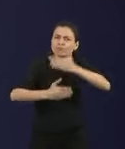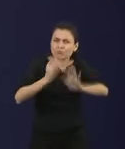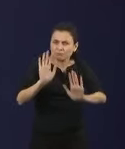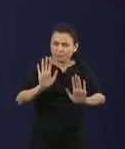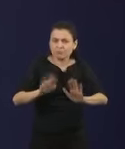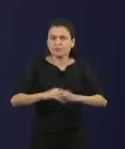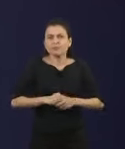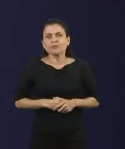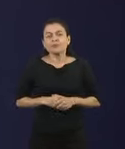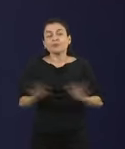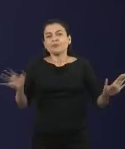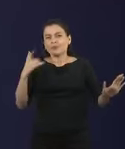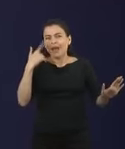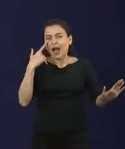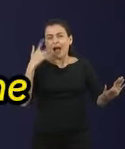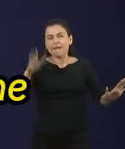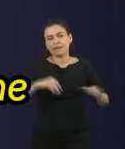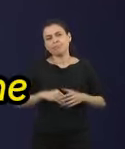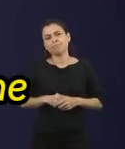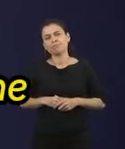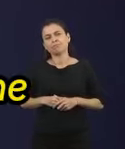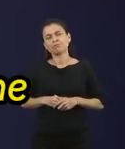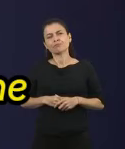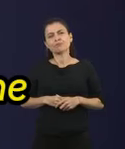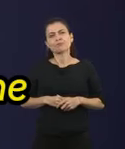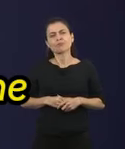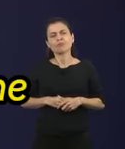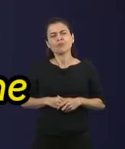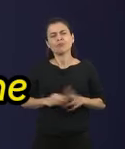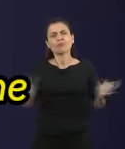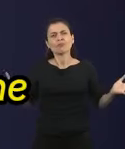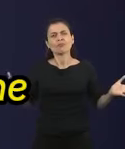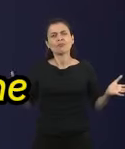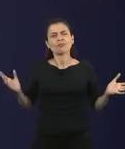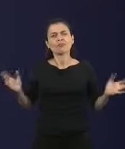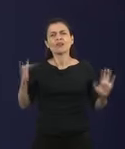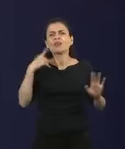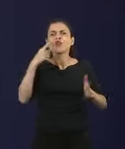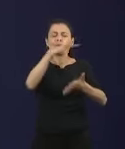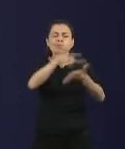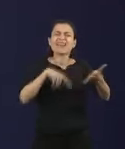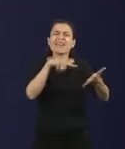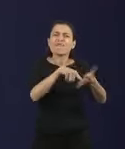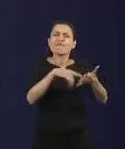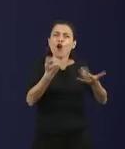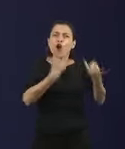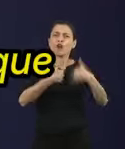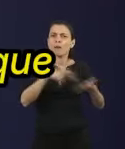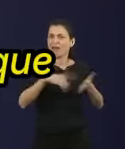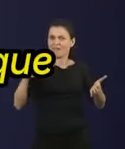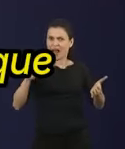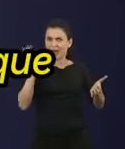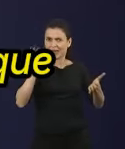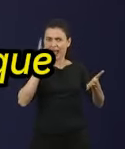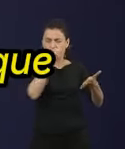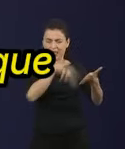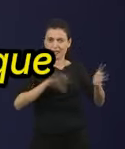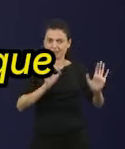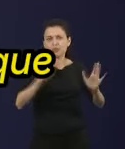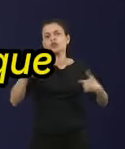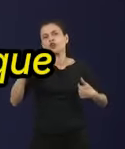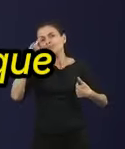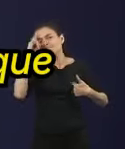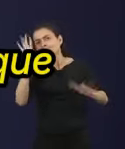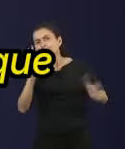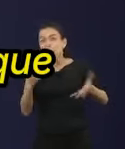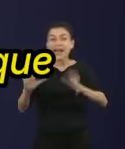e a ver el el los primero que los no lo leí el informe por lo tanto te voy a responder